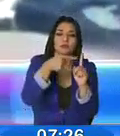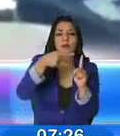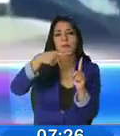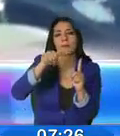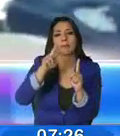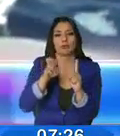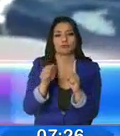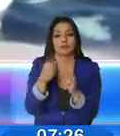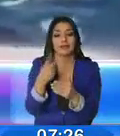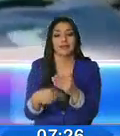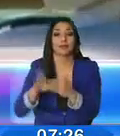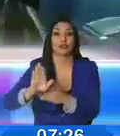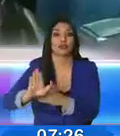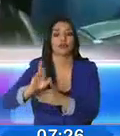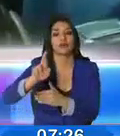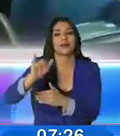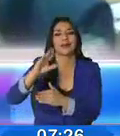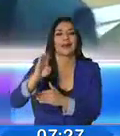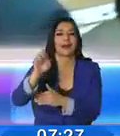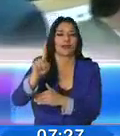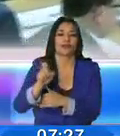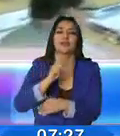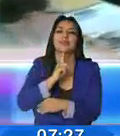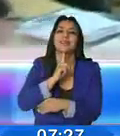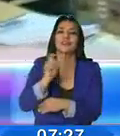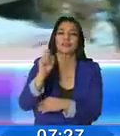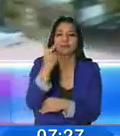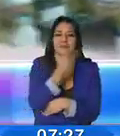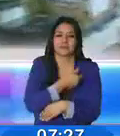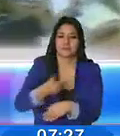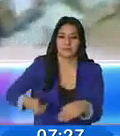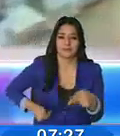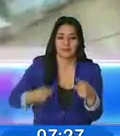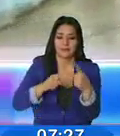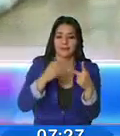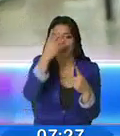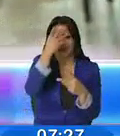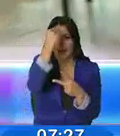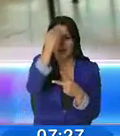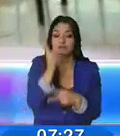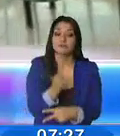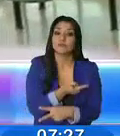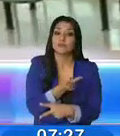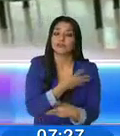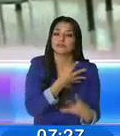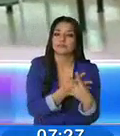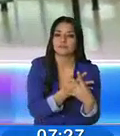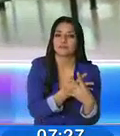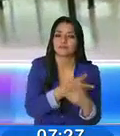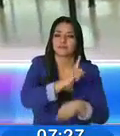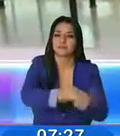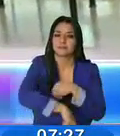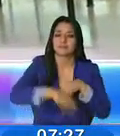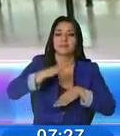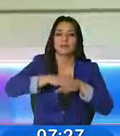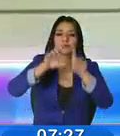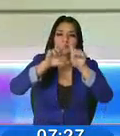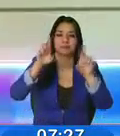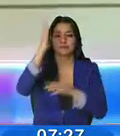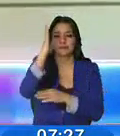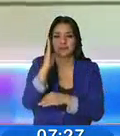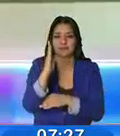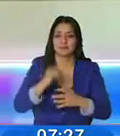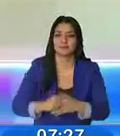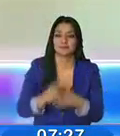el hijo de Ricardo Rivera, quien junto al ex vicepresidente Jorge Glass cumplen una sentencia por el caso de Odebrecht. El